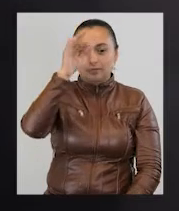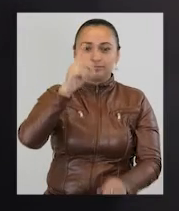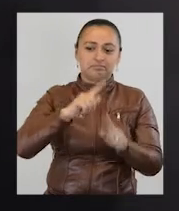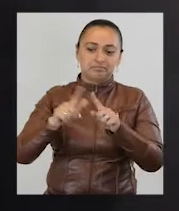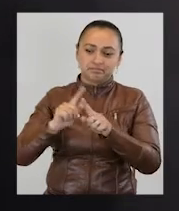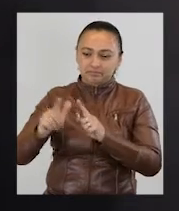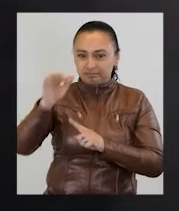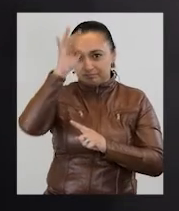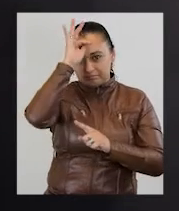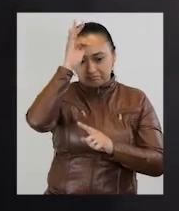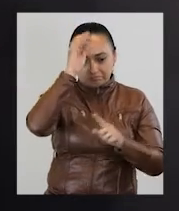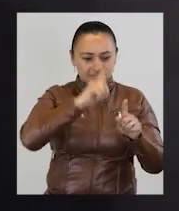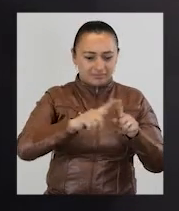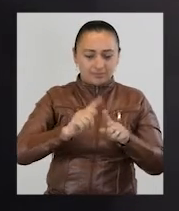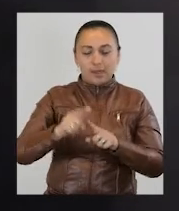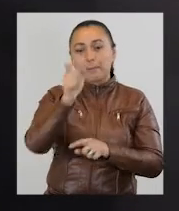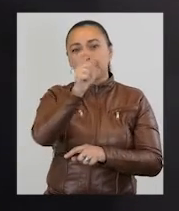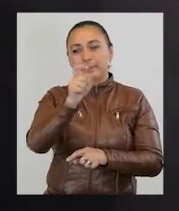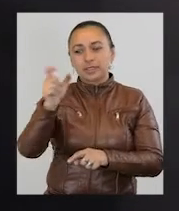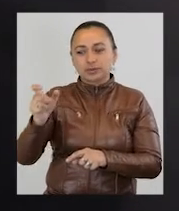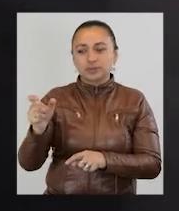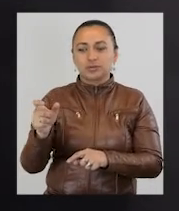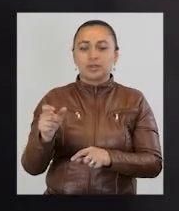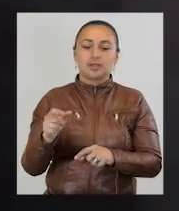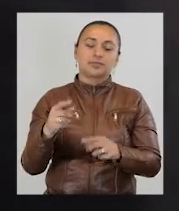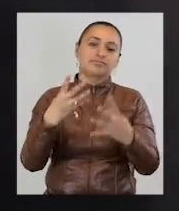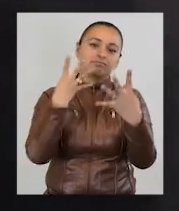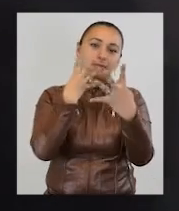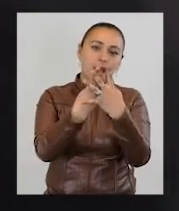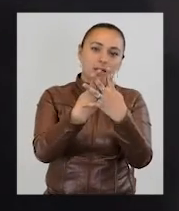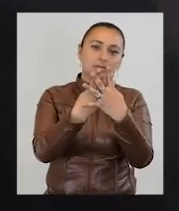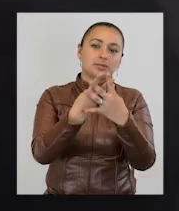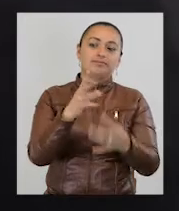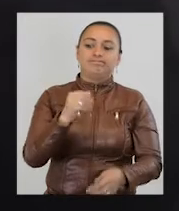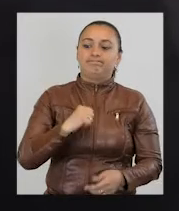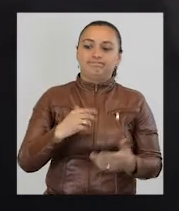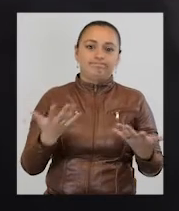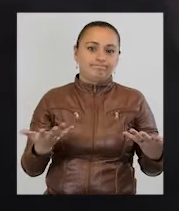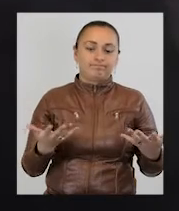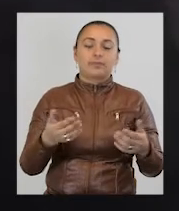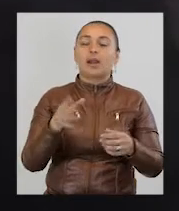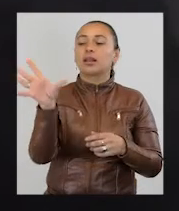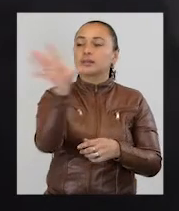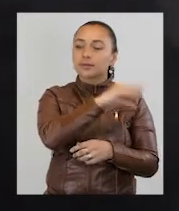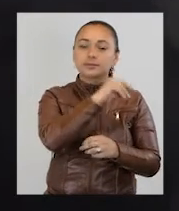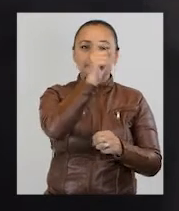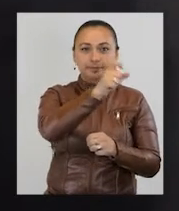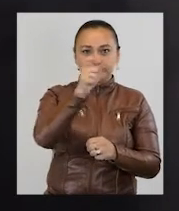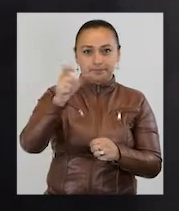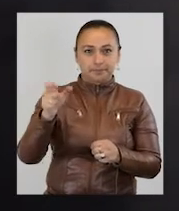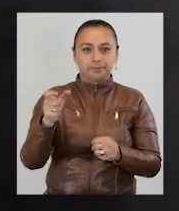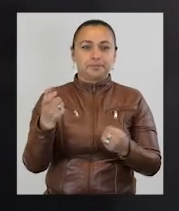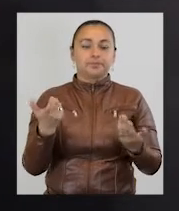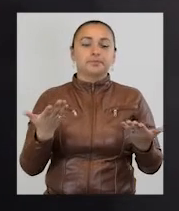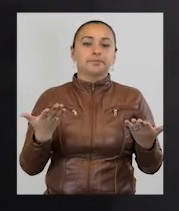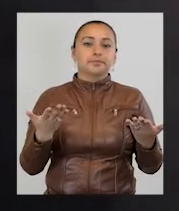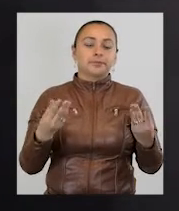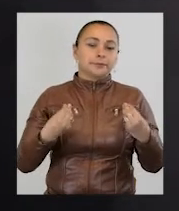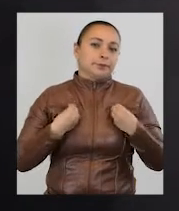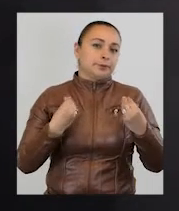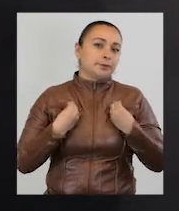las clínicas, aquellas personas que están privadas de la libertad. Y a todas las personas